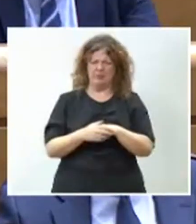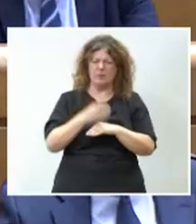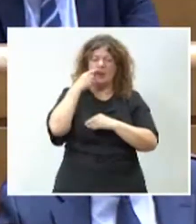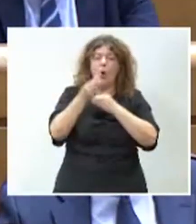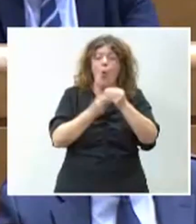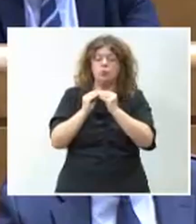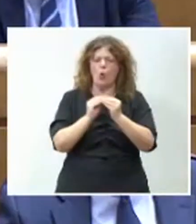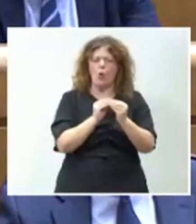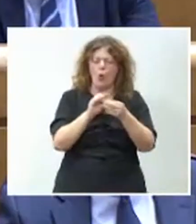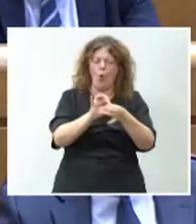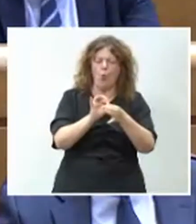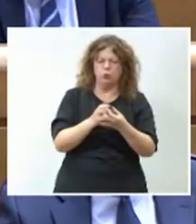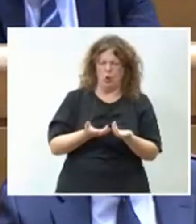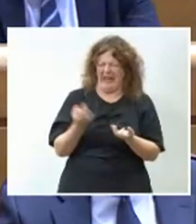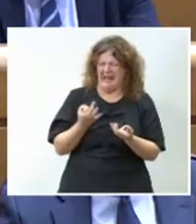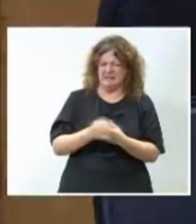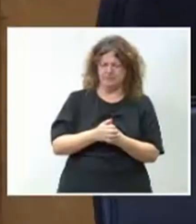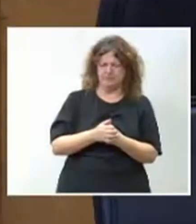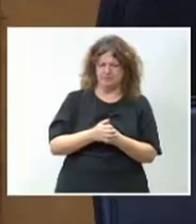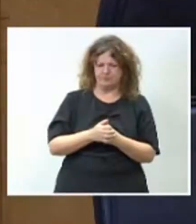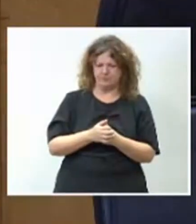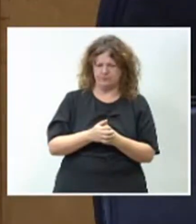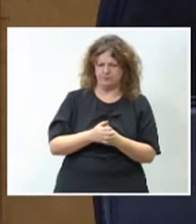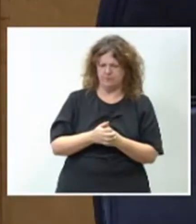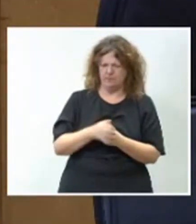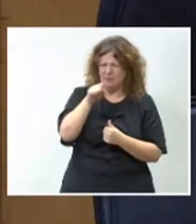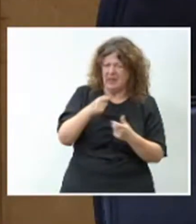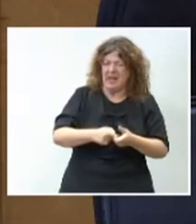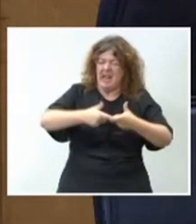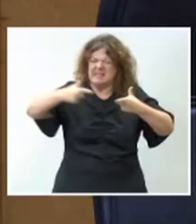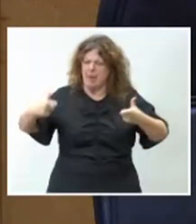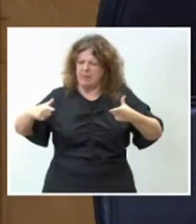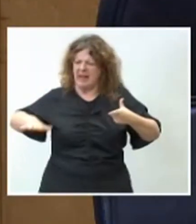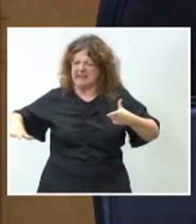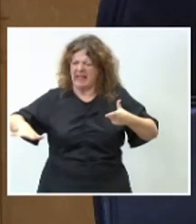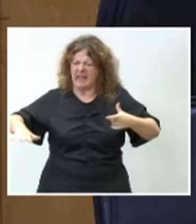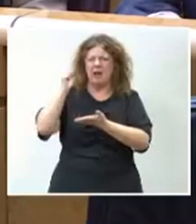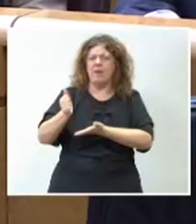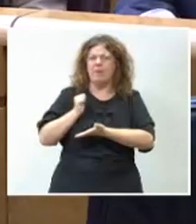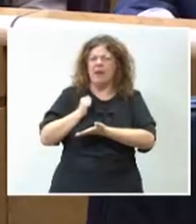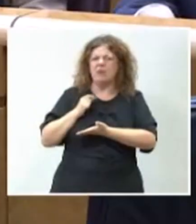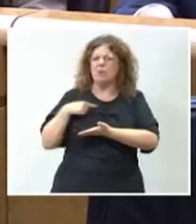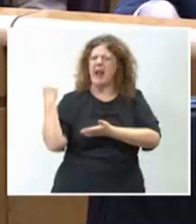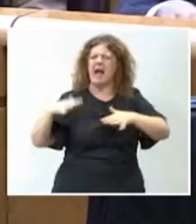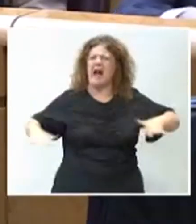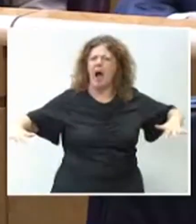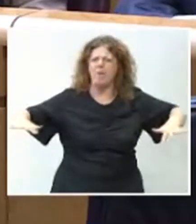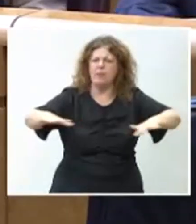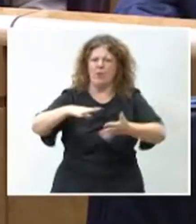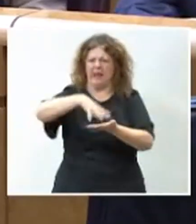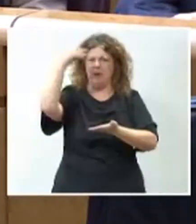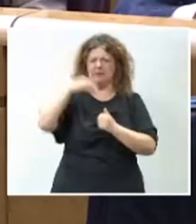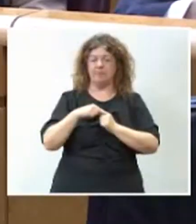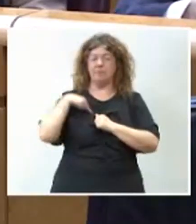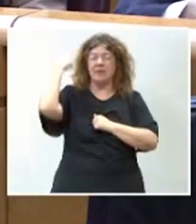encuentro con el nuevo gobierno laborista británico elegido el pasado 4 de julio el alcalde de alque ciras y senador J Ignacio el